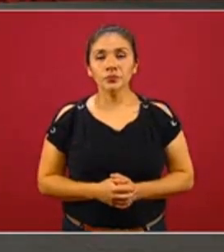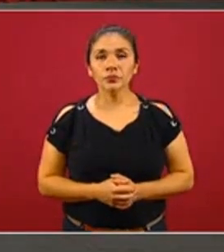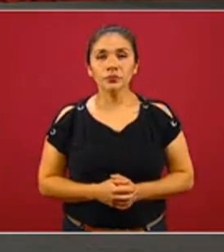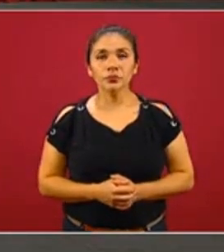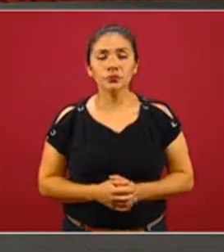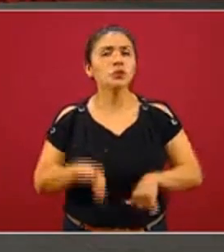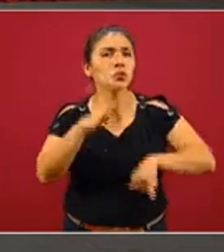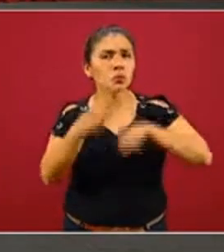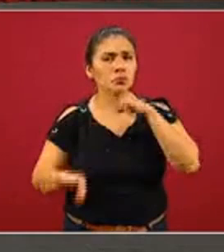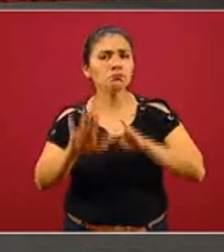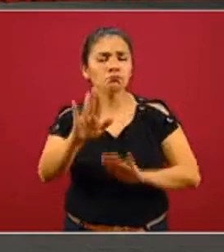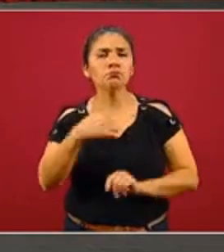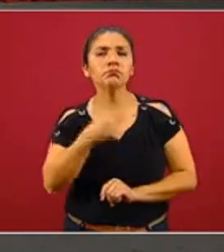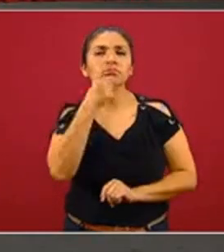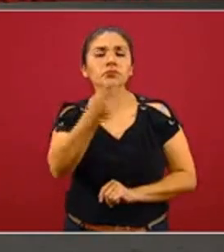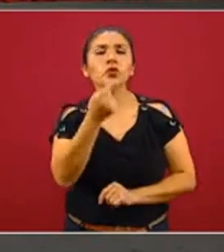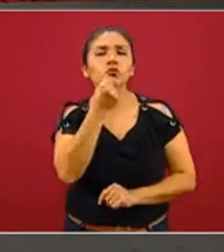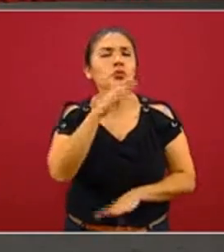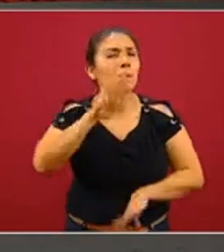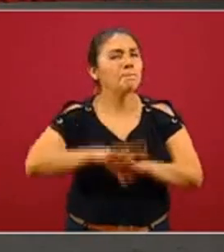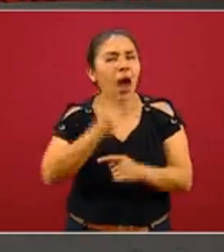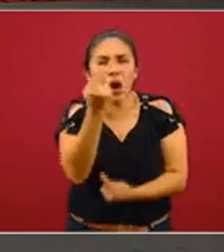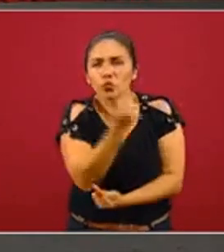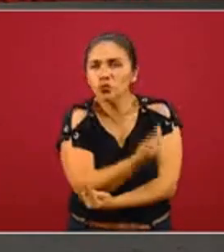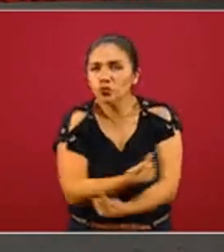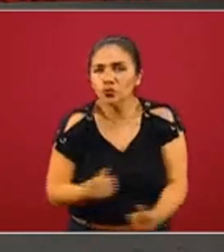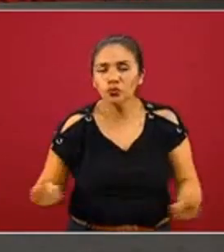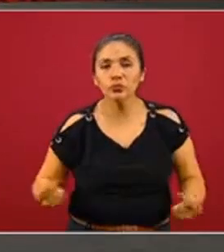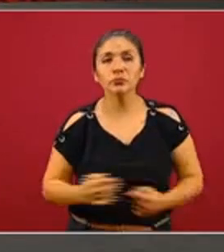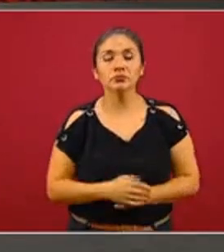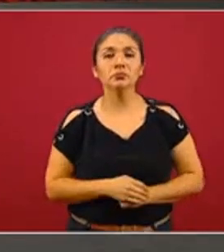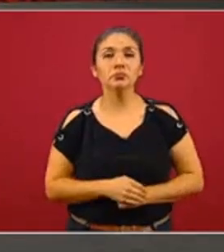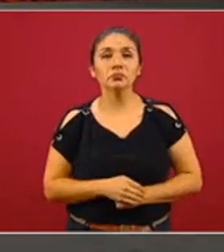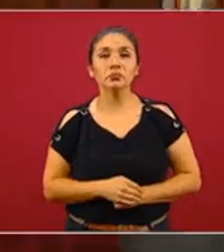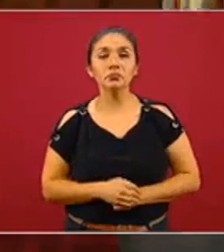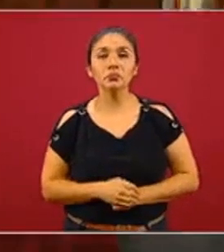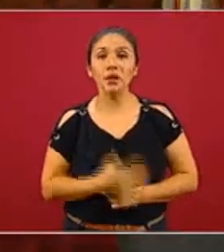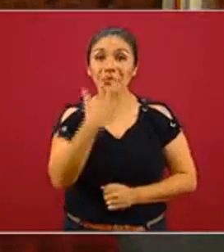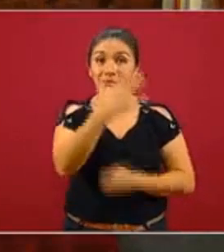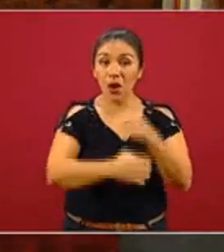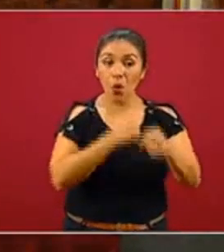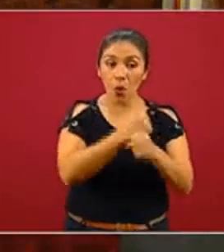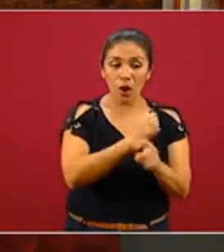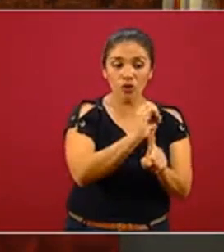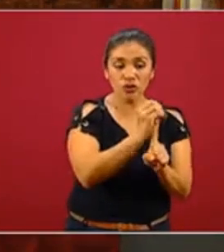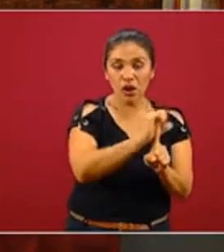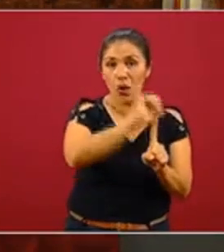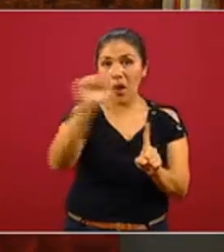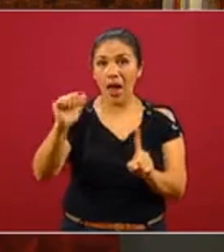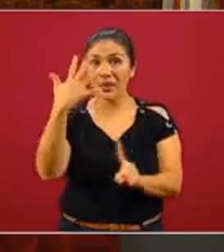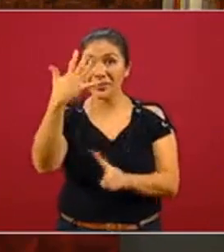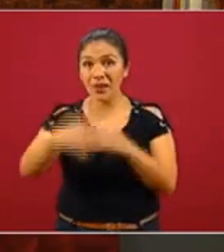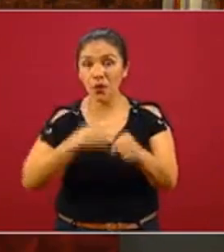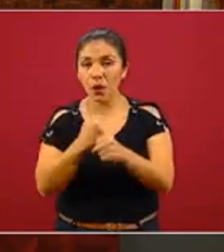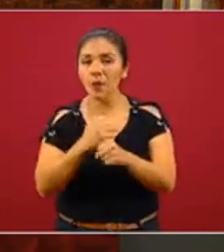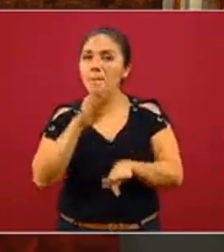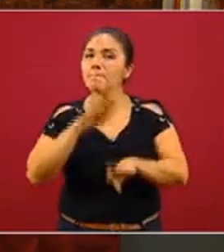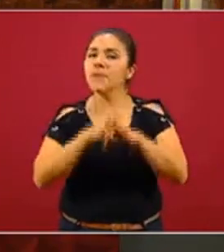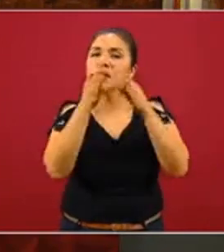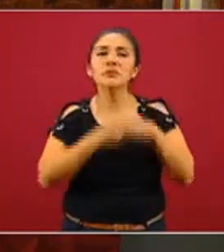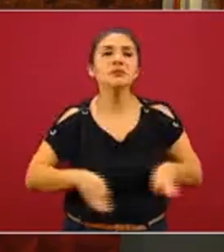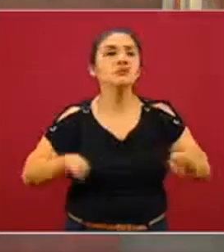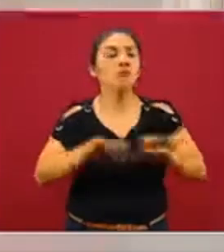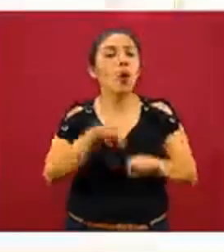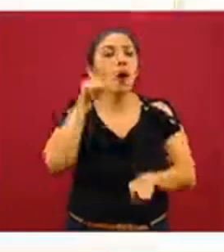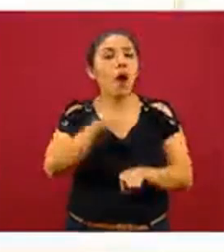quisiera hablar sobre los niños más pequeños. Los primeros 5 años de la vida del niño son fundamentales, pues es cuando se